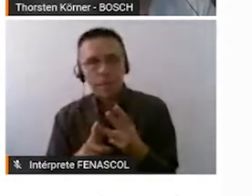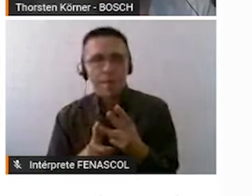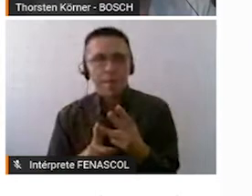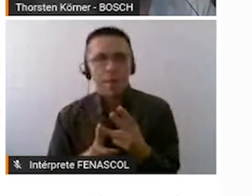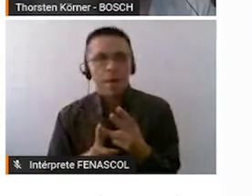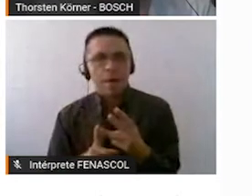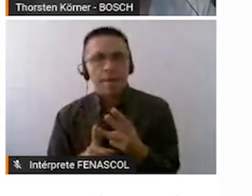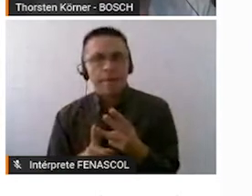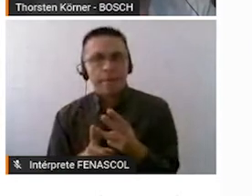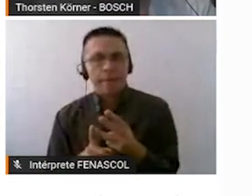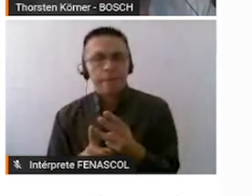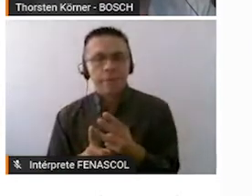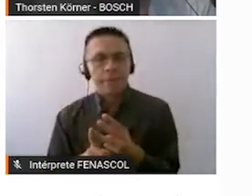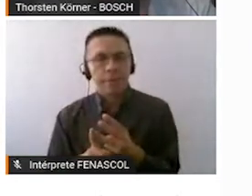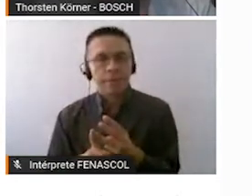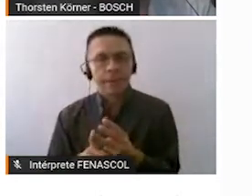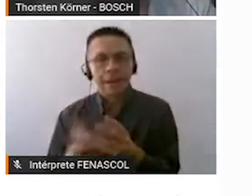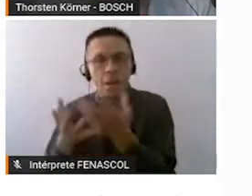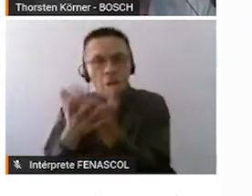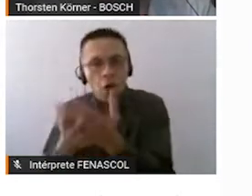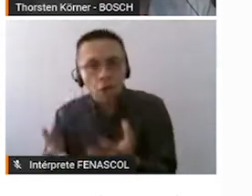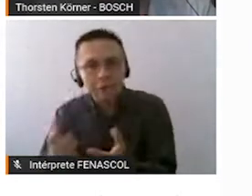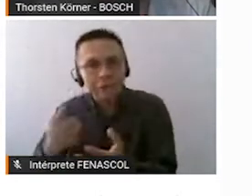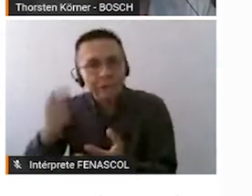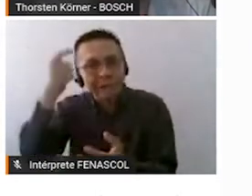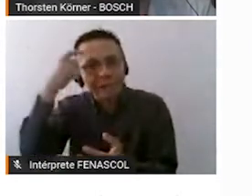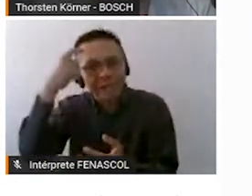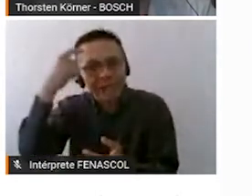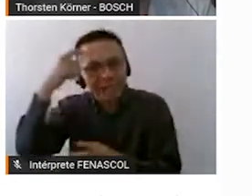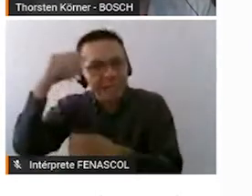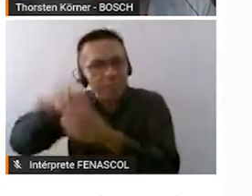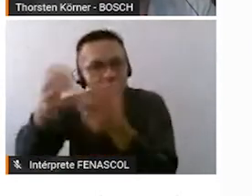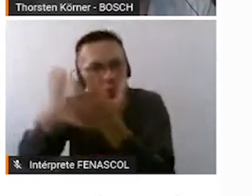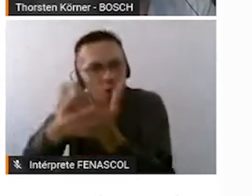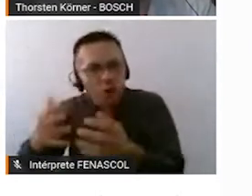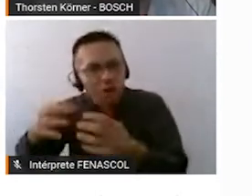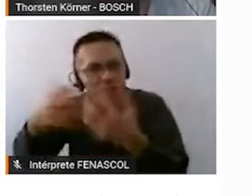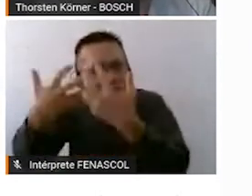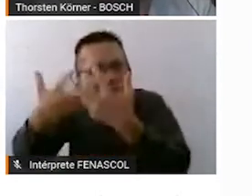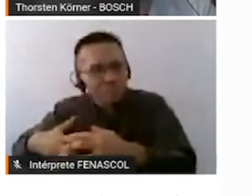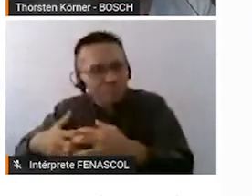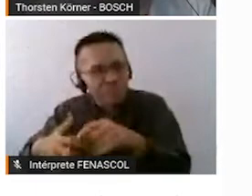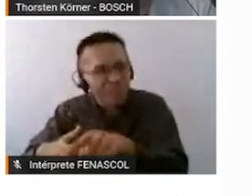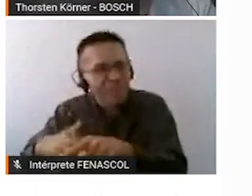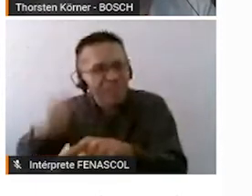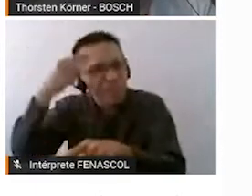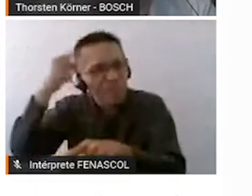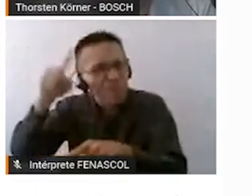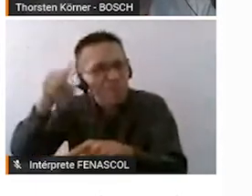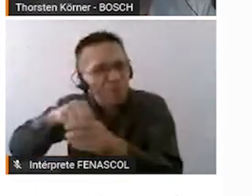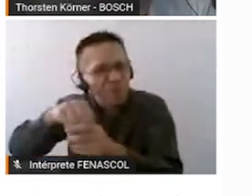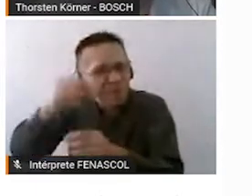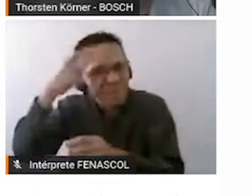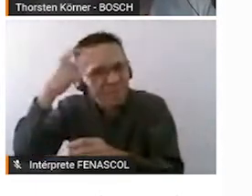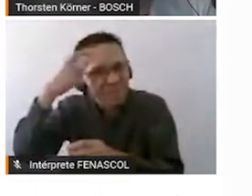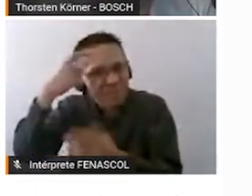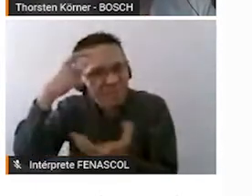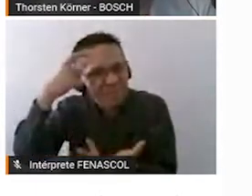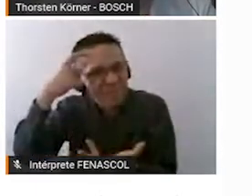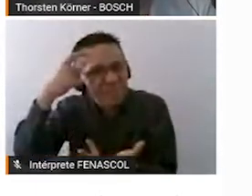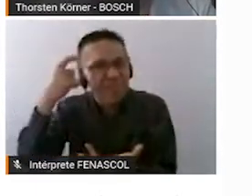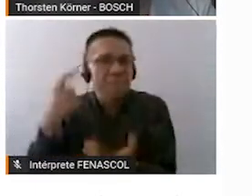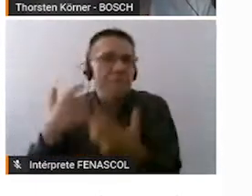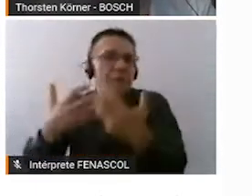al Internet artificial de las cosas, que no es otra cosa que estos objetos, ya sean pues